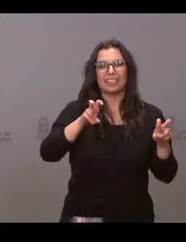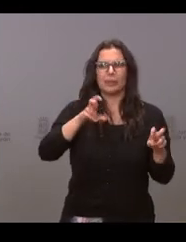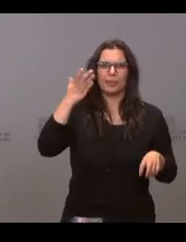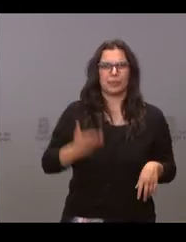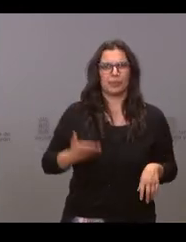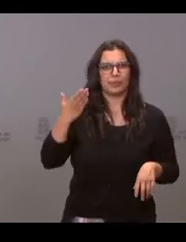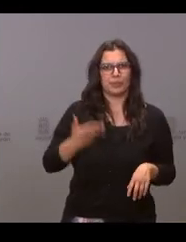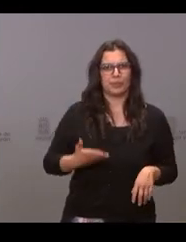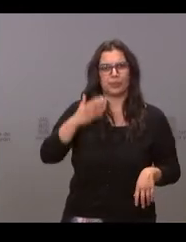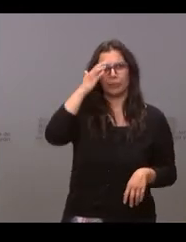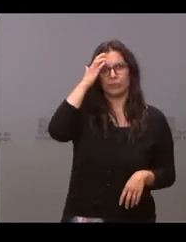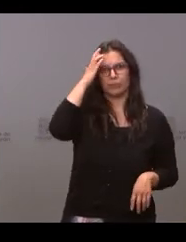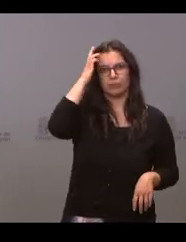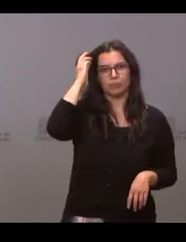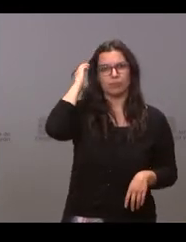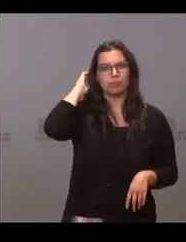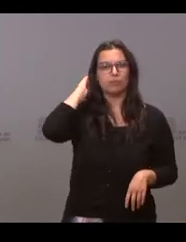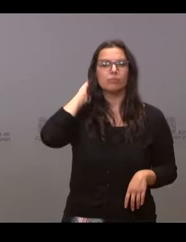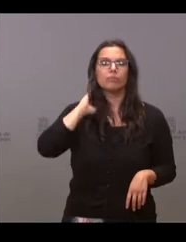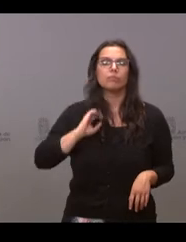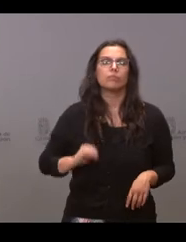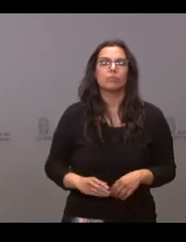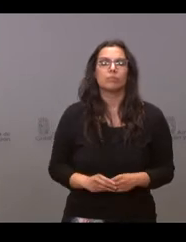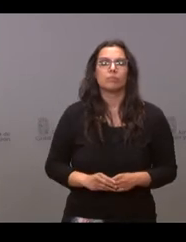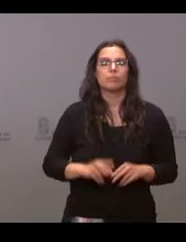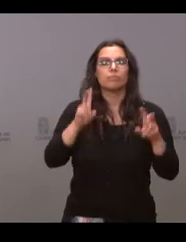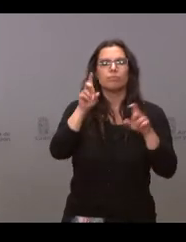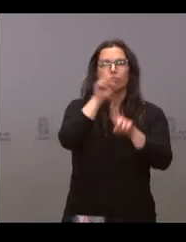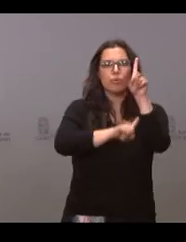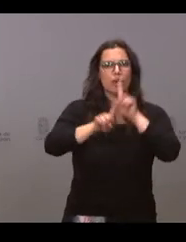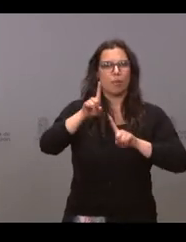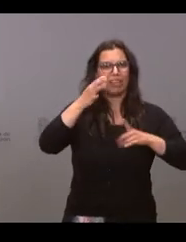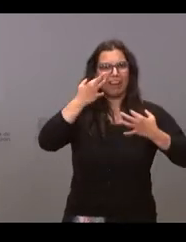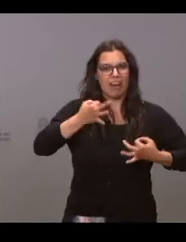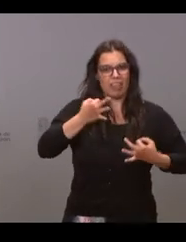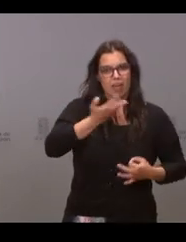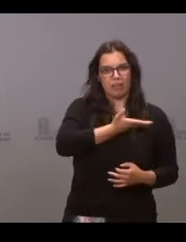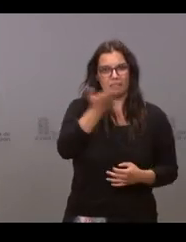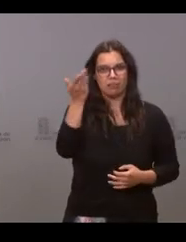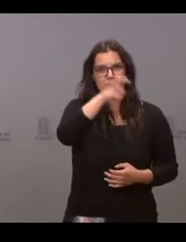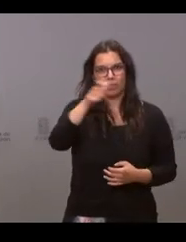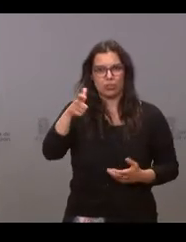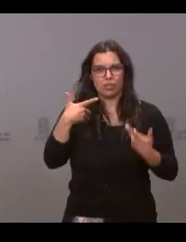para cuestiones que estamos hablando de problemas reales las personas